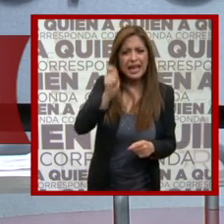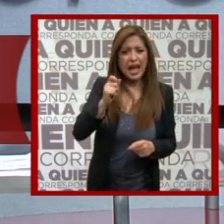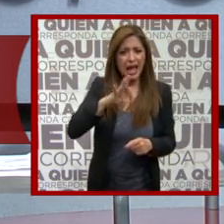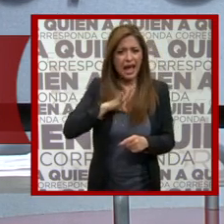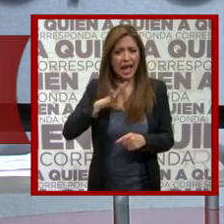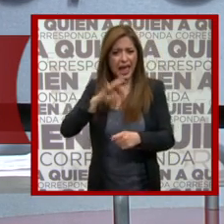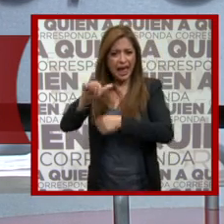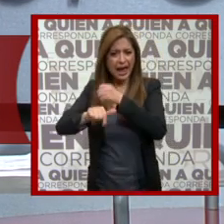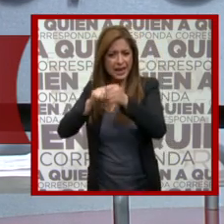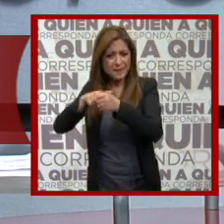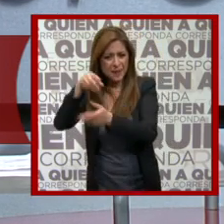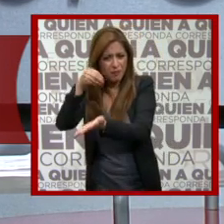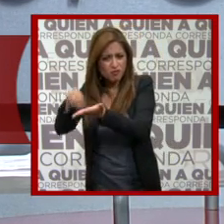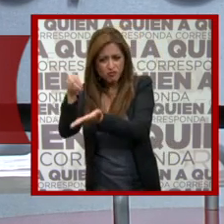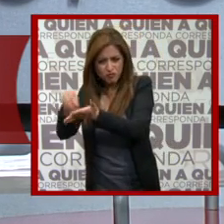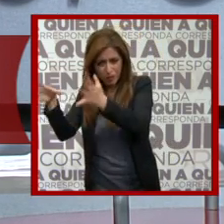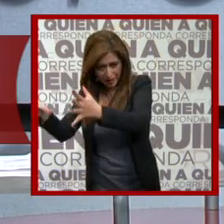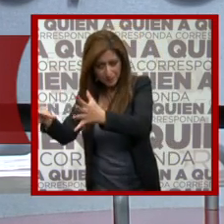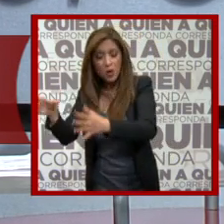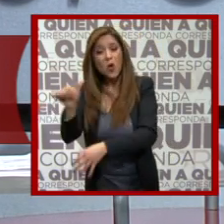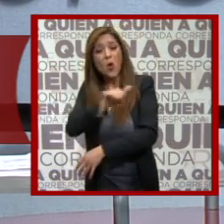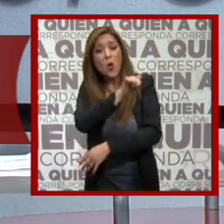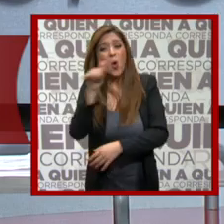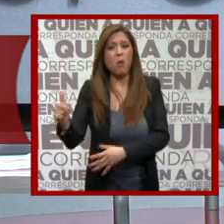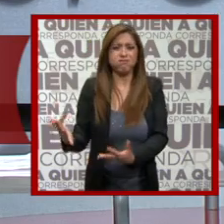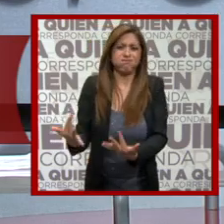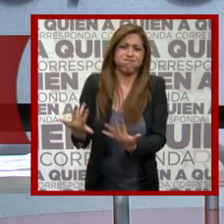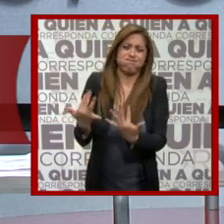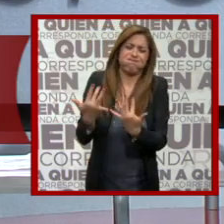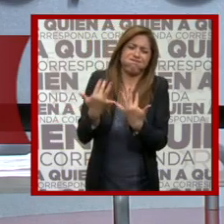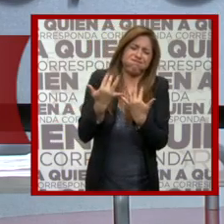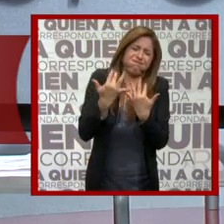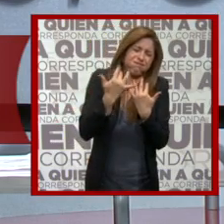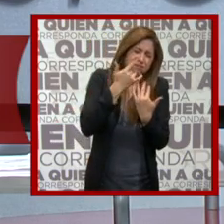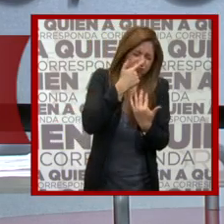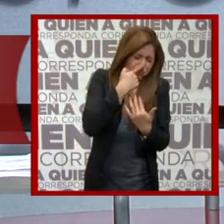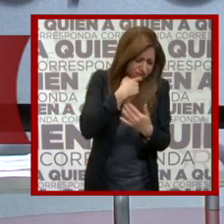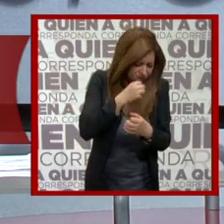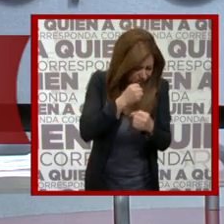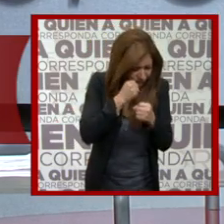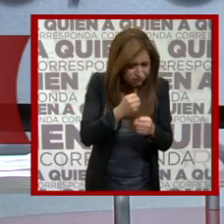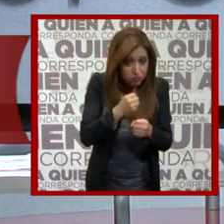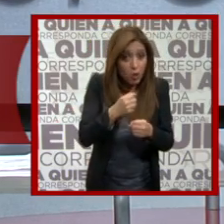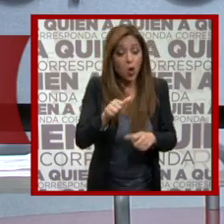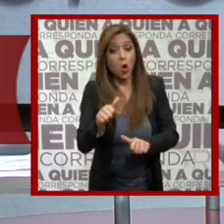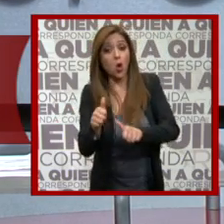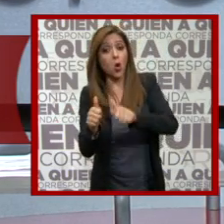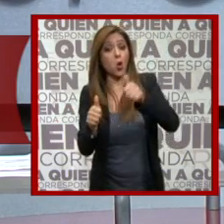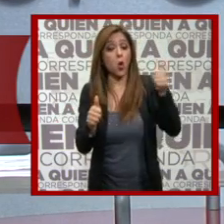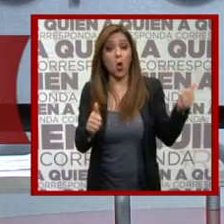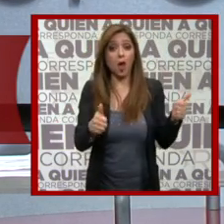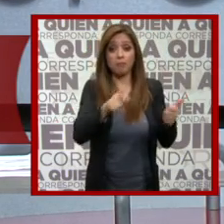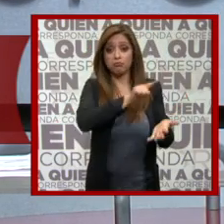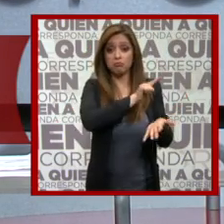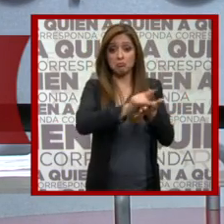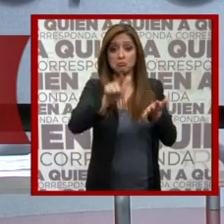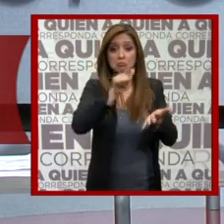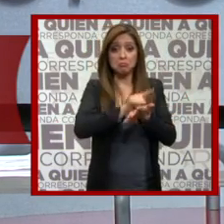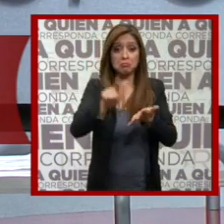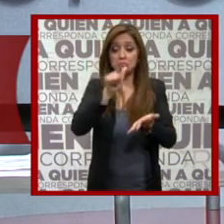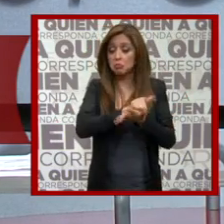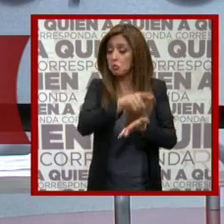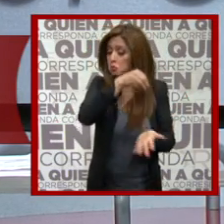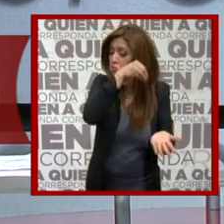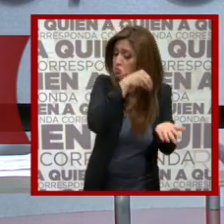porquerizas, los que uno no puede aguantar el olor, y las porquerizas que uno aguanta perfectamente bien el olor porque está procesado y tiene sistemas. O sea, los dos mismos,